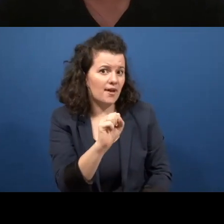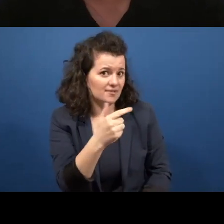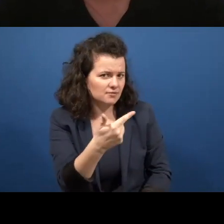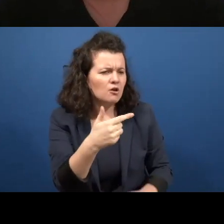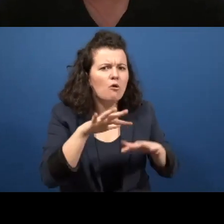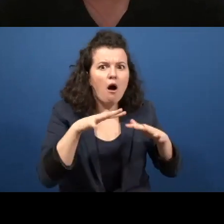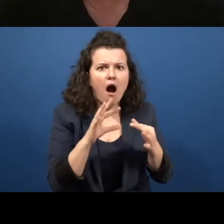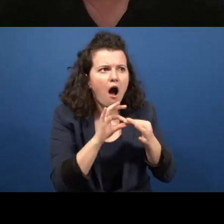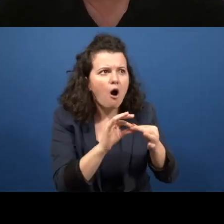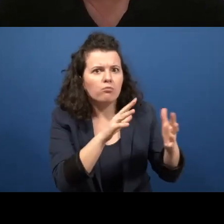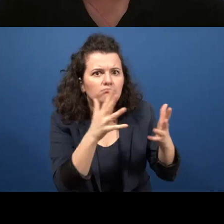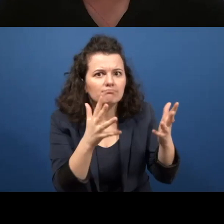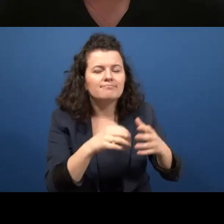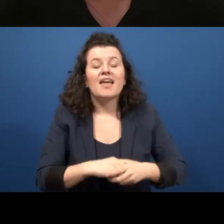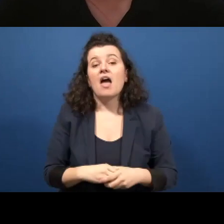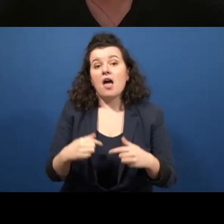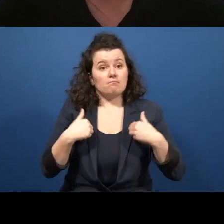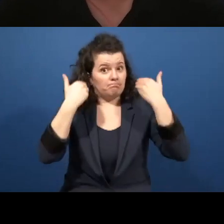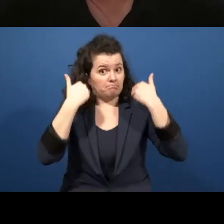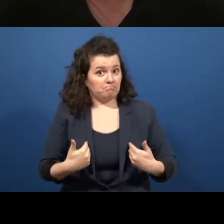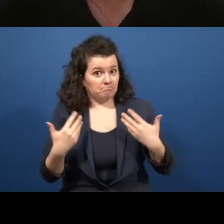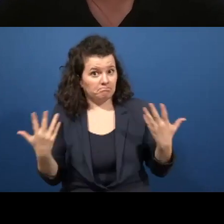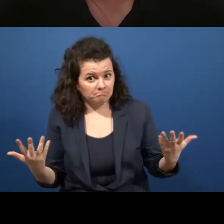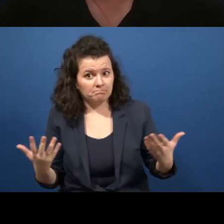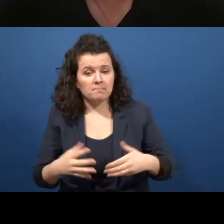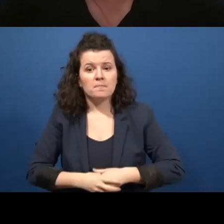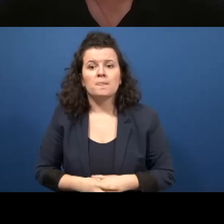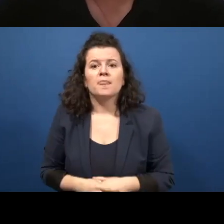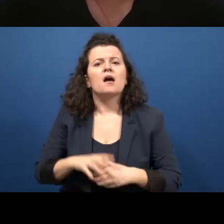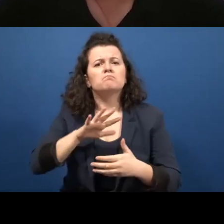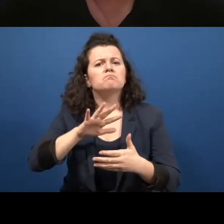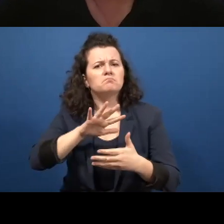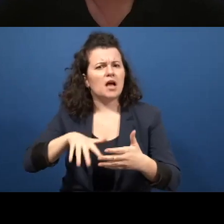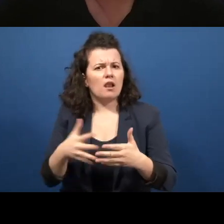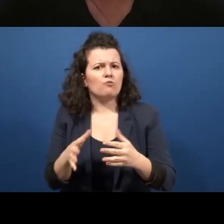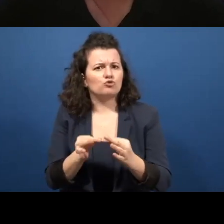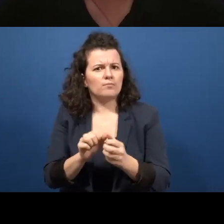como formadora en Budapest. Les voy a contar un poco de mí.